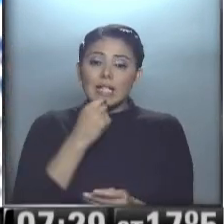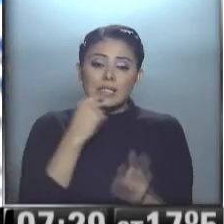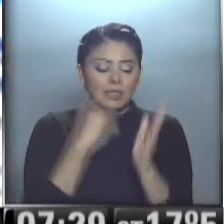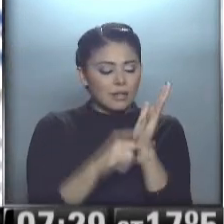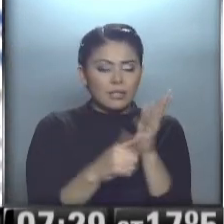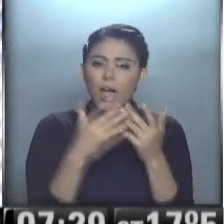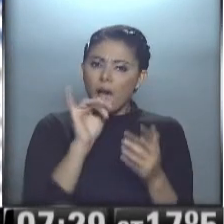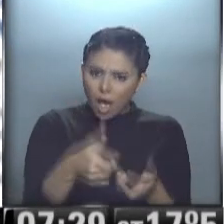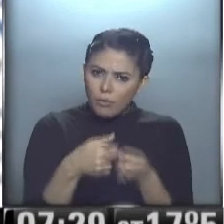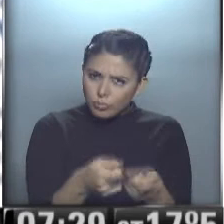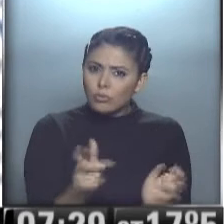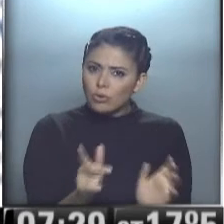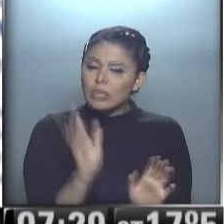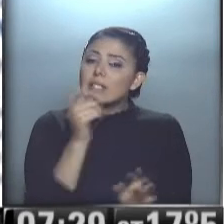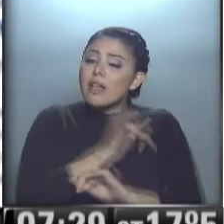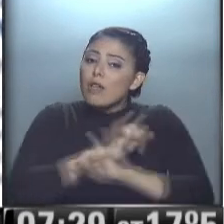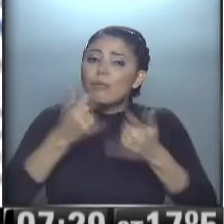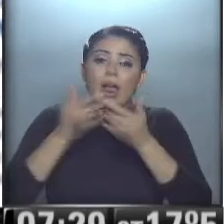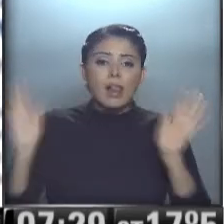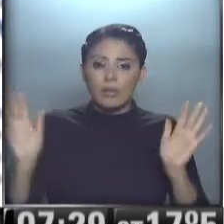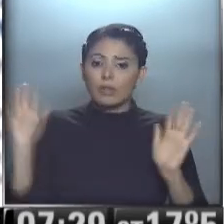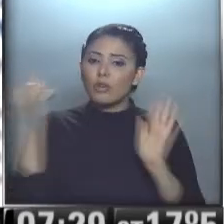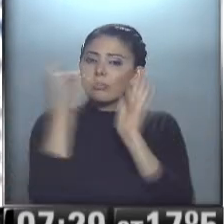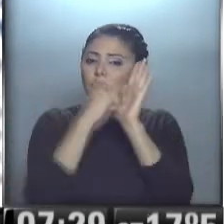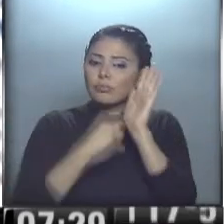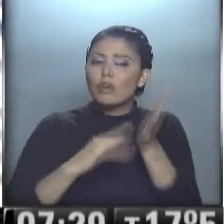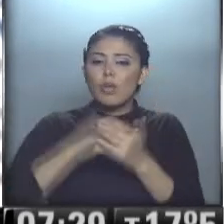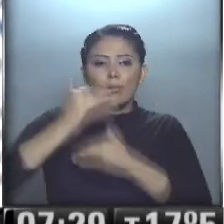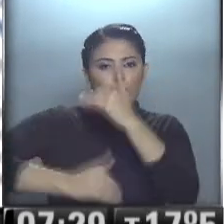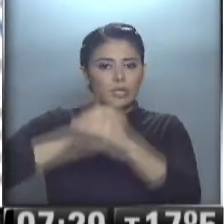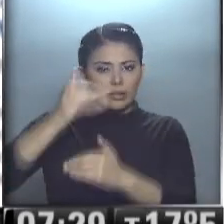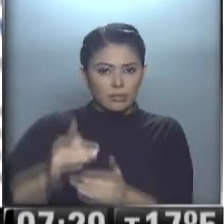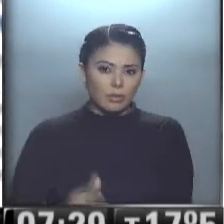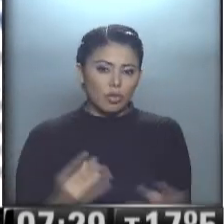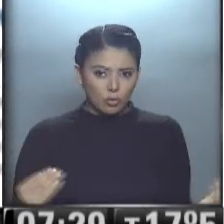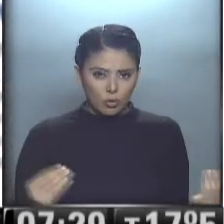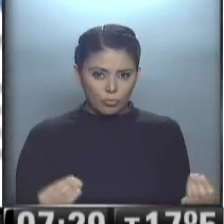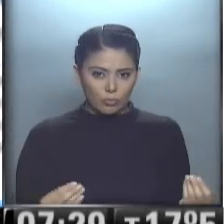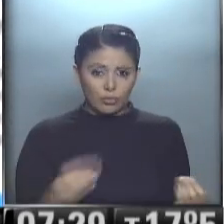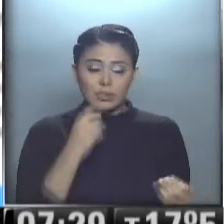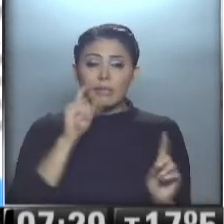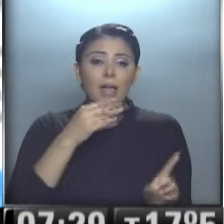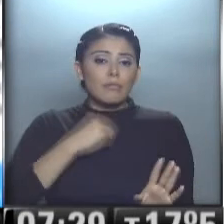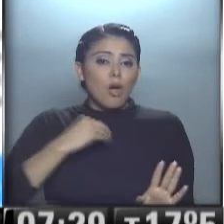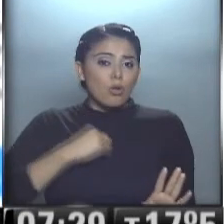el consentimiento previo, informado y libre, los requisitos del procedimiento a emplear, la prevalecía de la